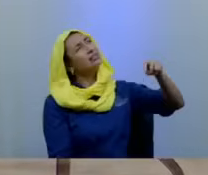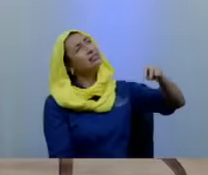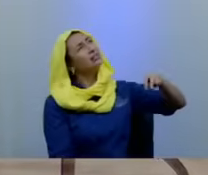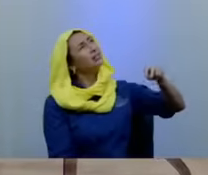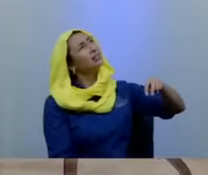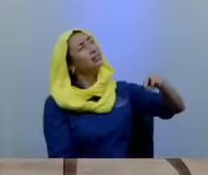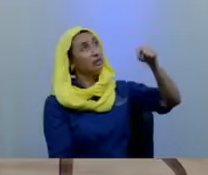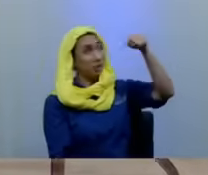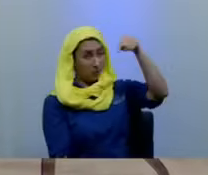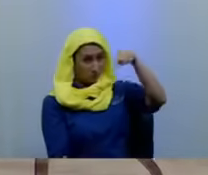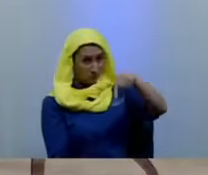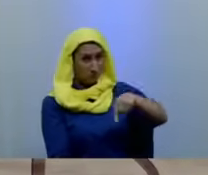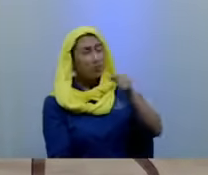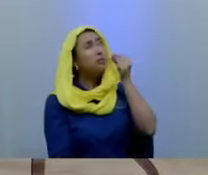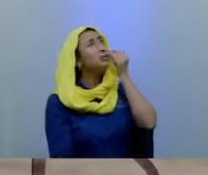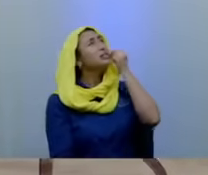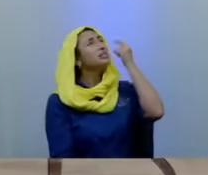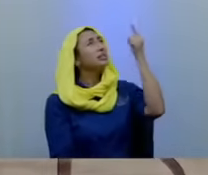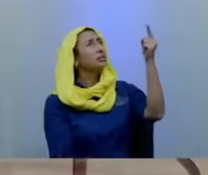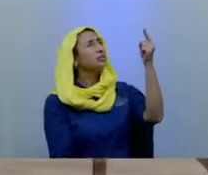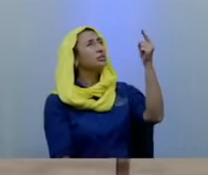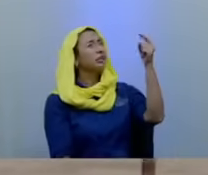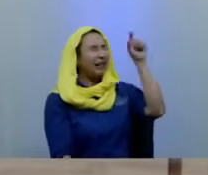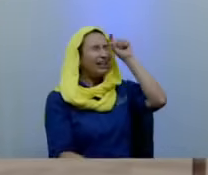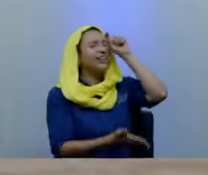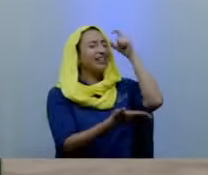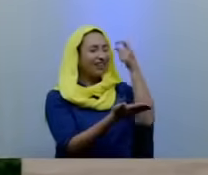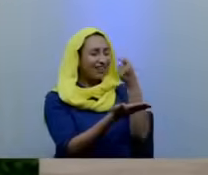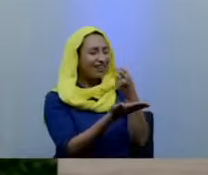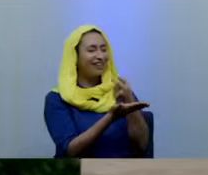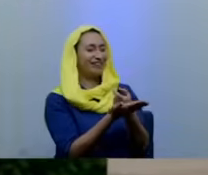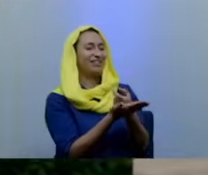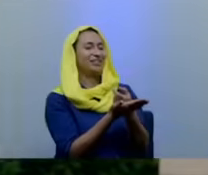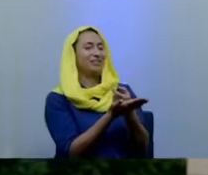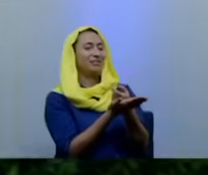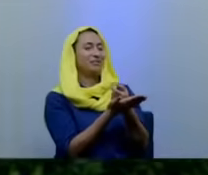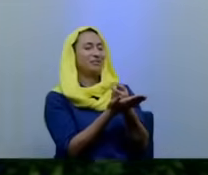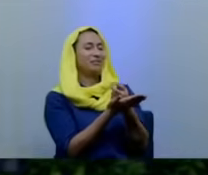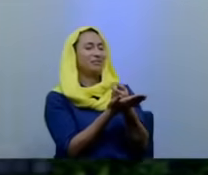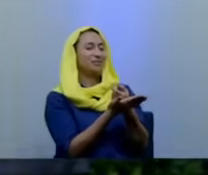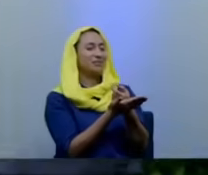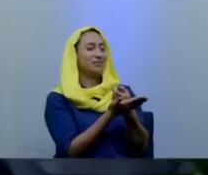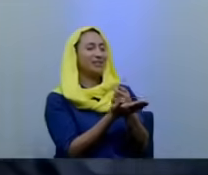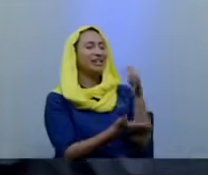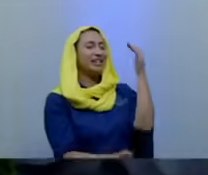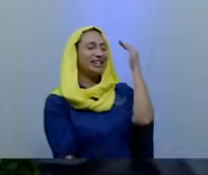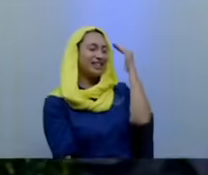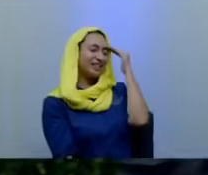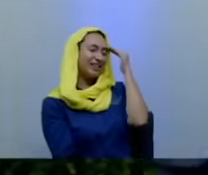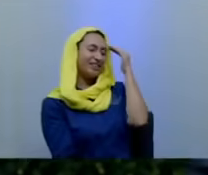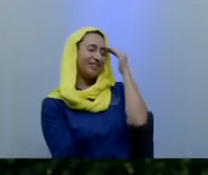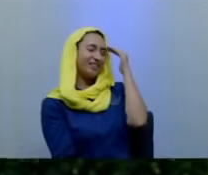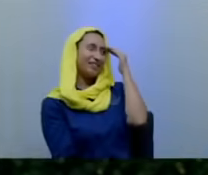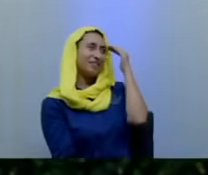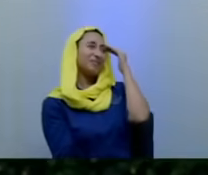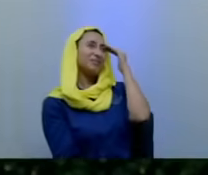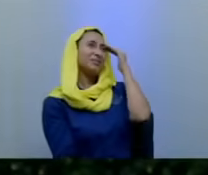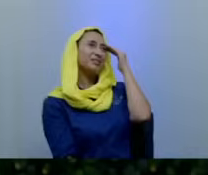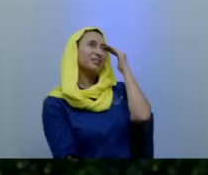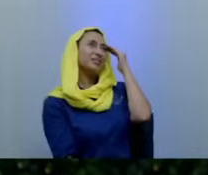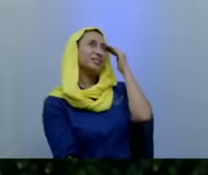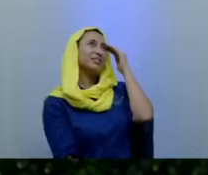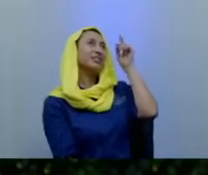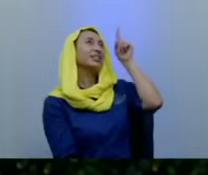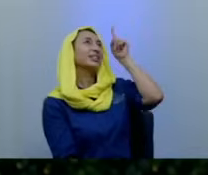Señor, ponemos fe para que nuestros hermanos también la reciban y